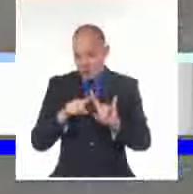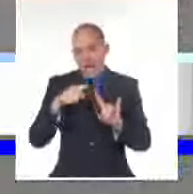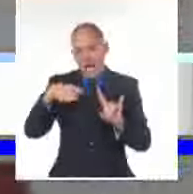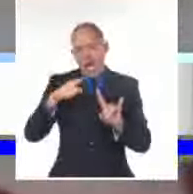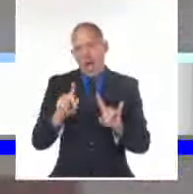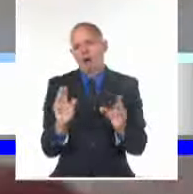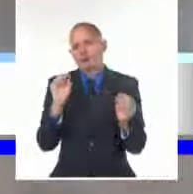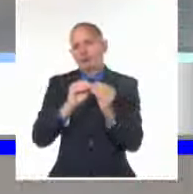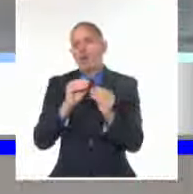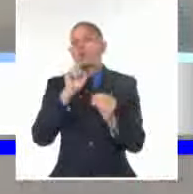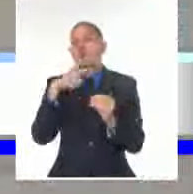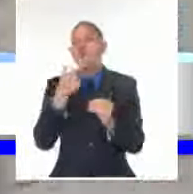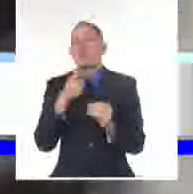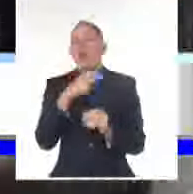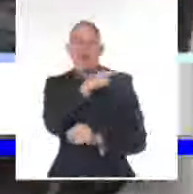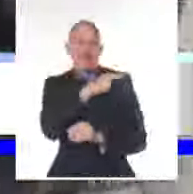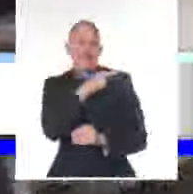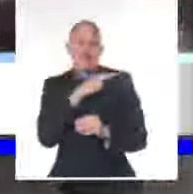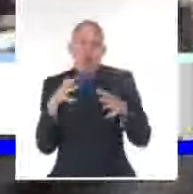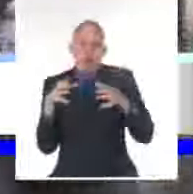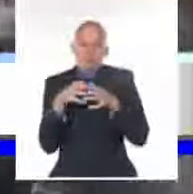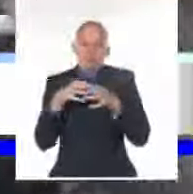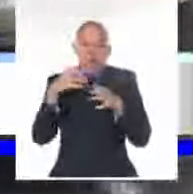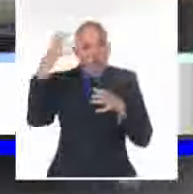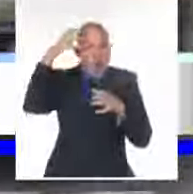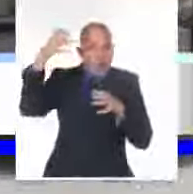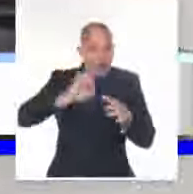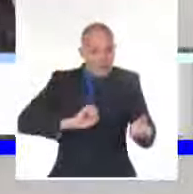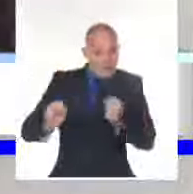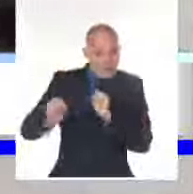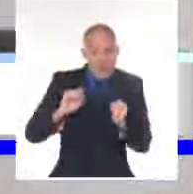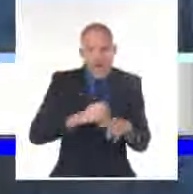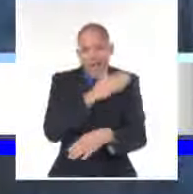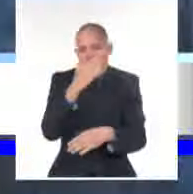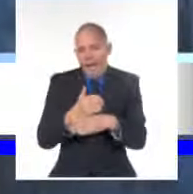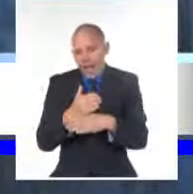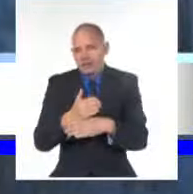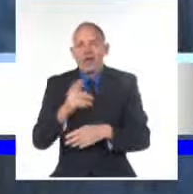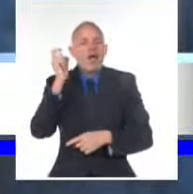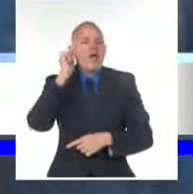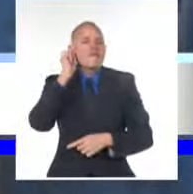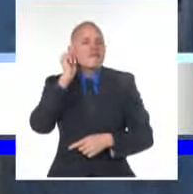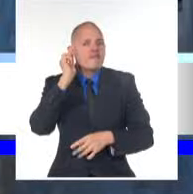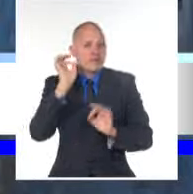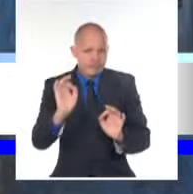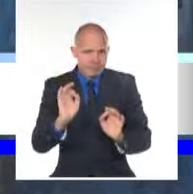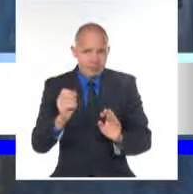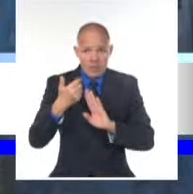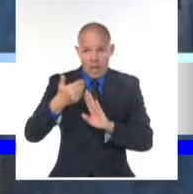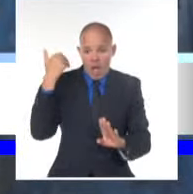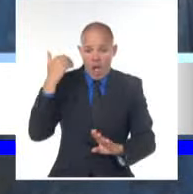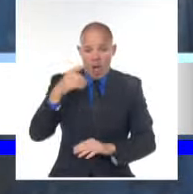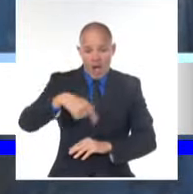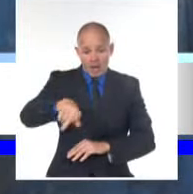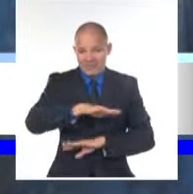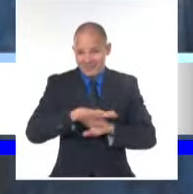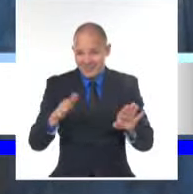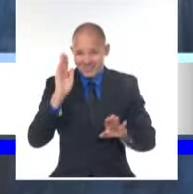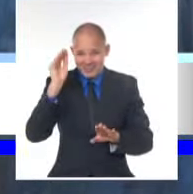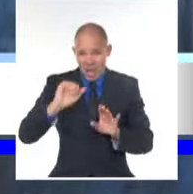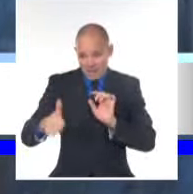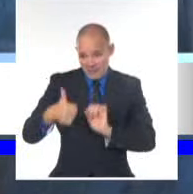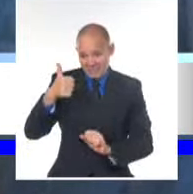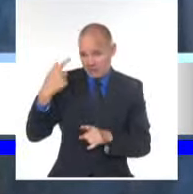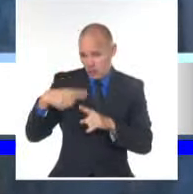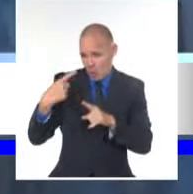ejecutiva hasta febrero de 2026. Dicha responsabilidad estaba en manos del ex primer ministro Ariel Henry desde el asesinato del